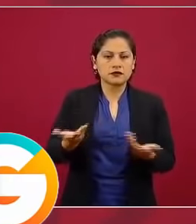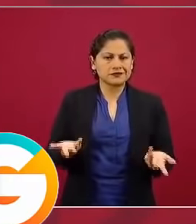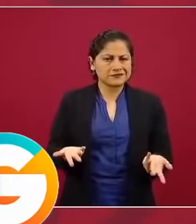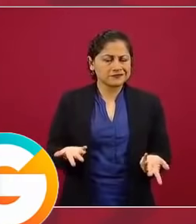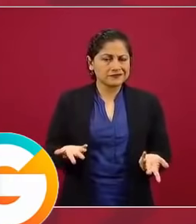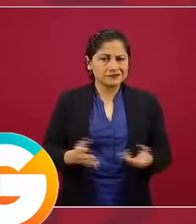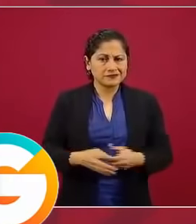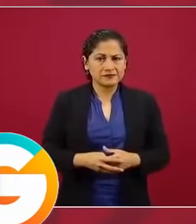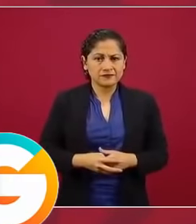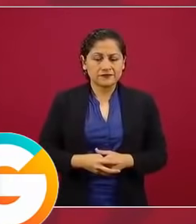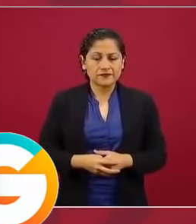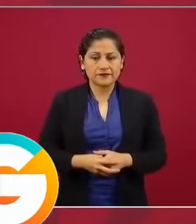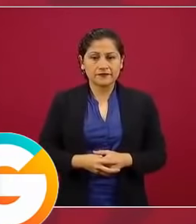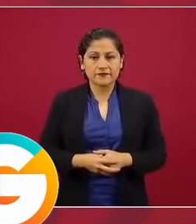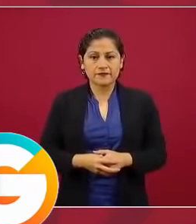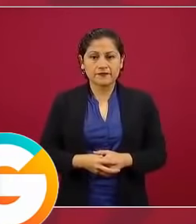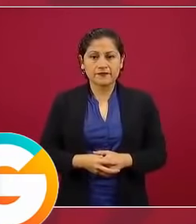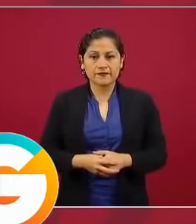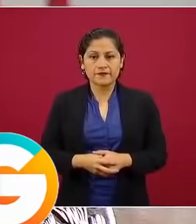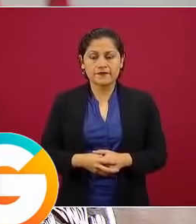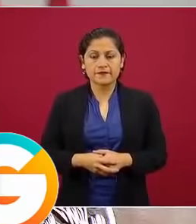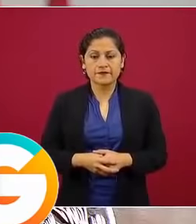Y que